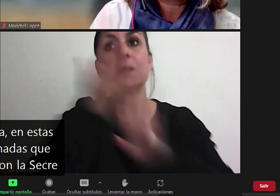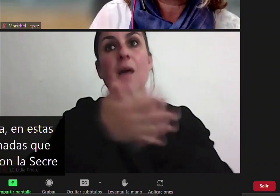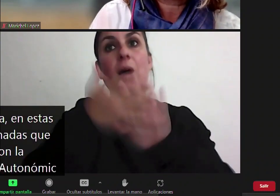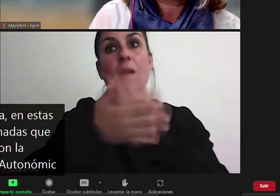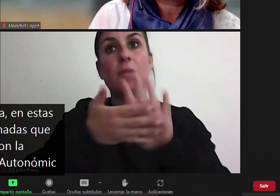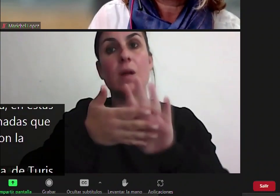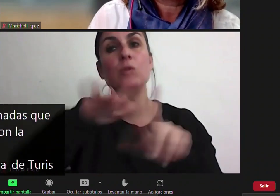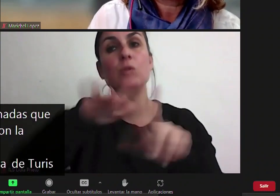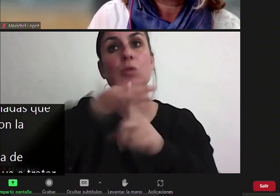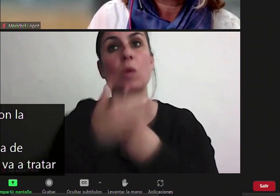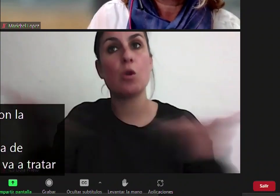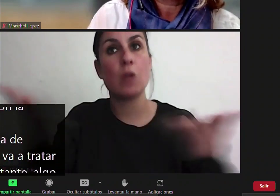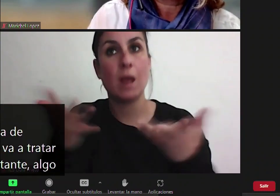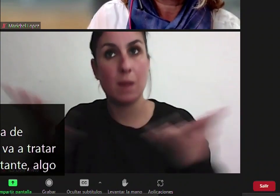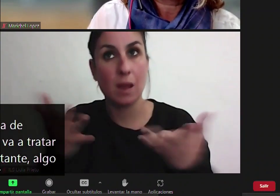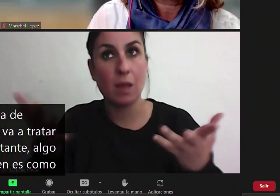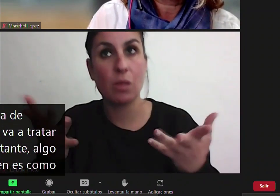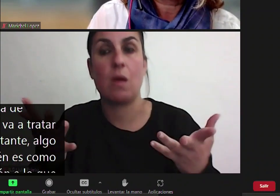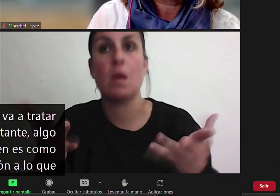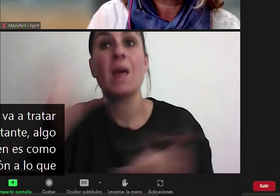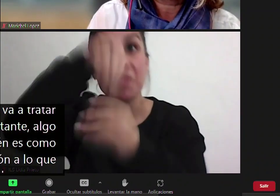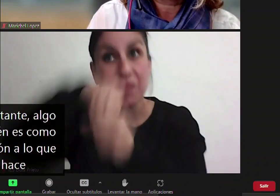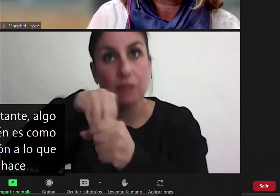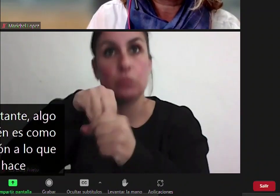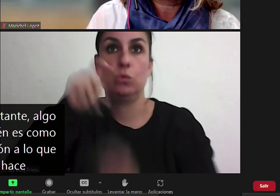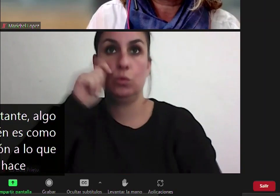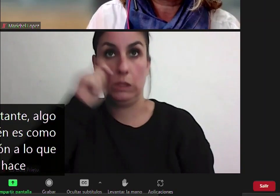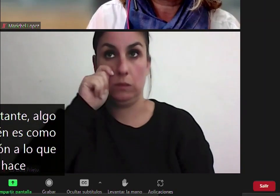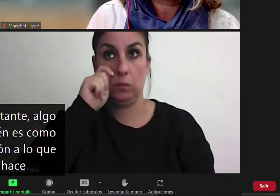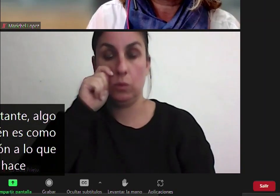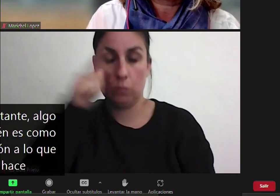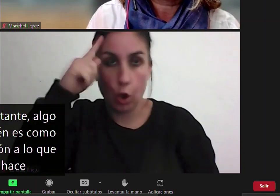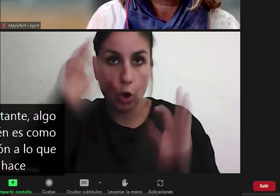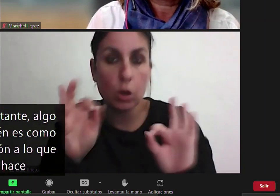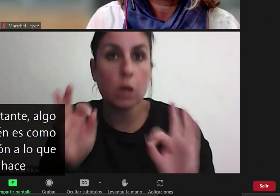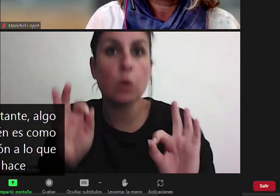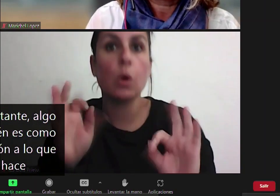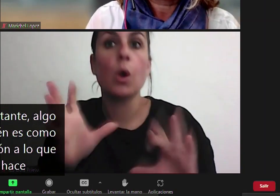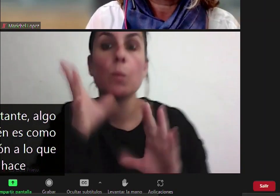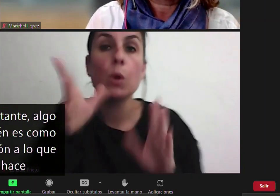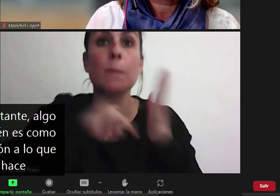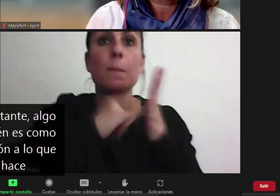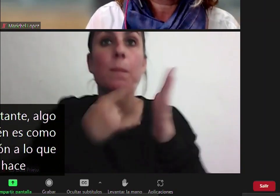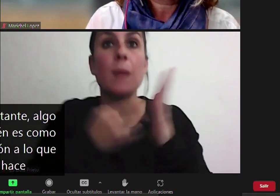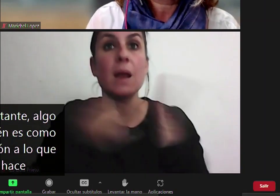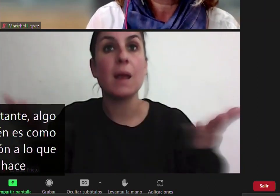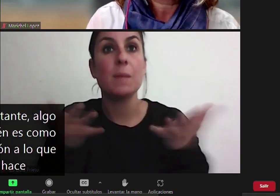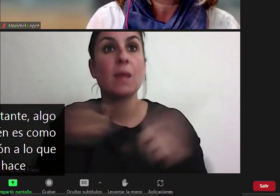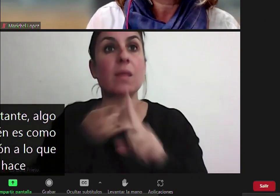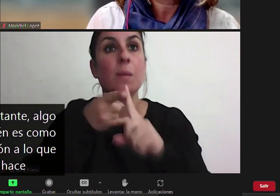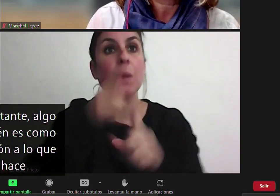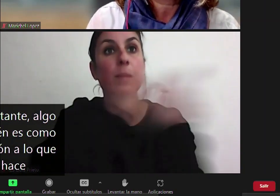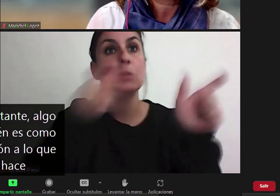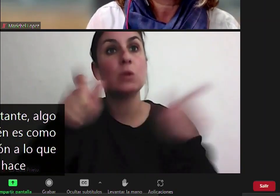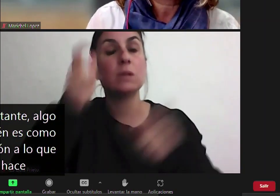en el ámbito de emergencia, en el ámbito de turismo, lógicamente. Ya que un plan de emergencia para personas con discapacidad, a